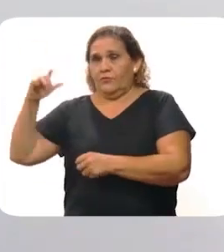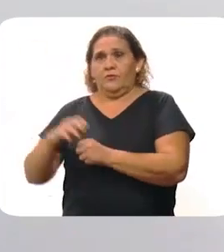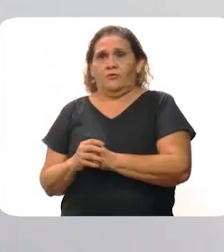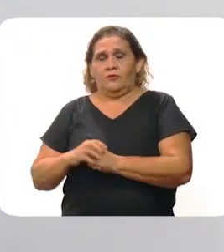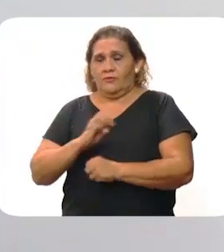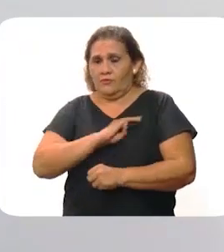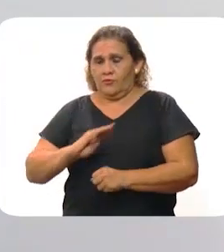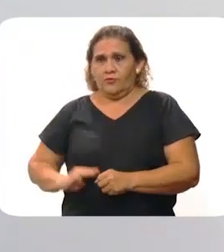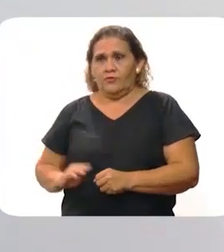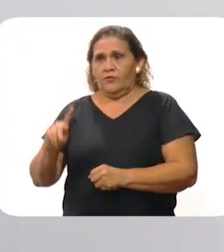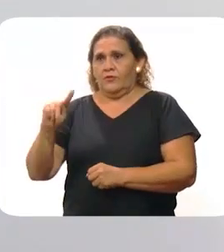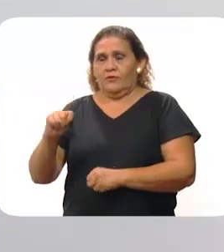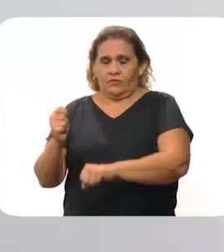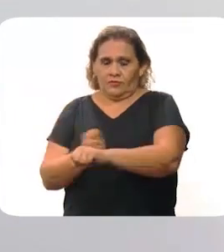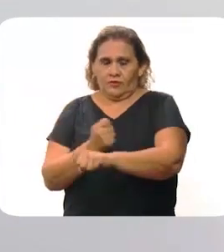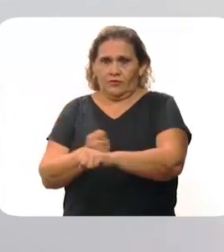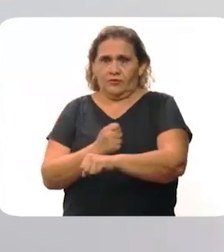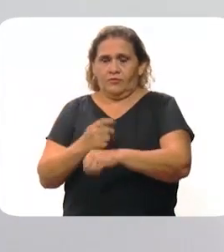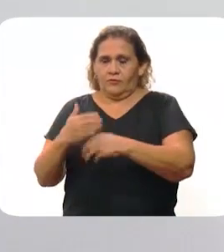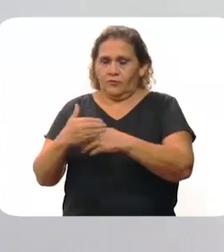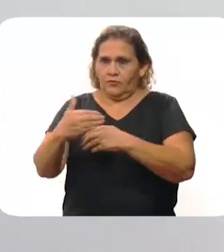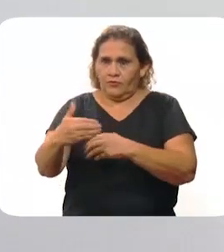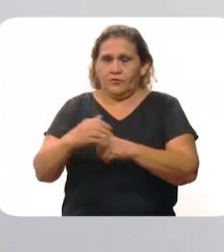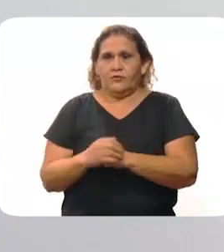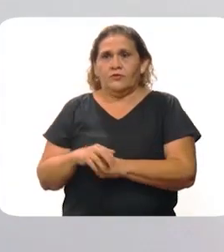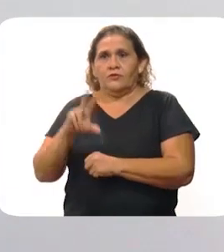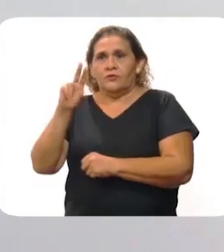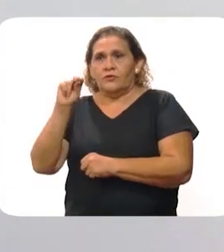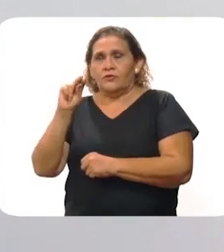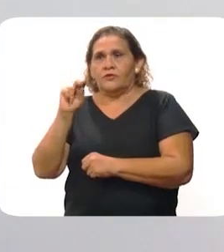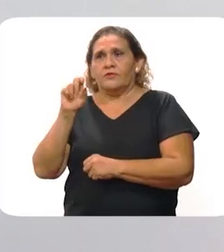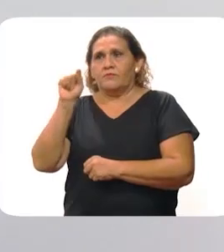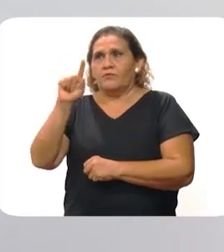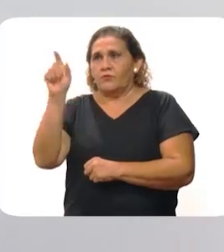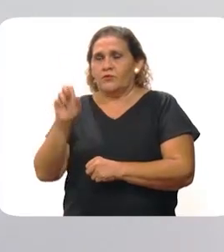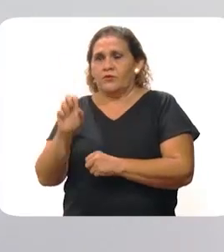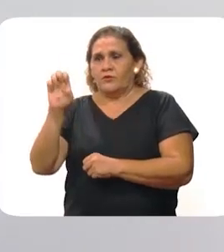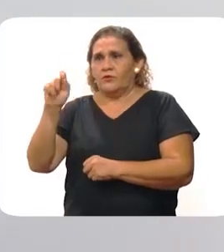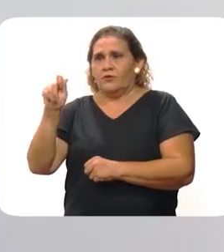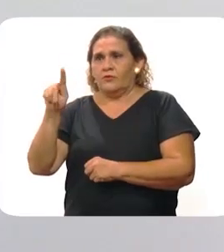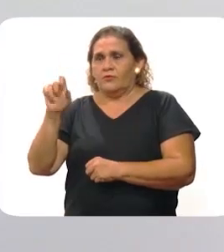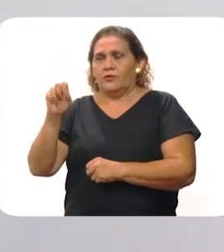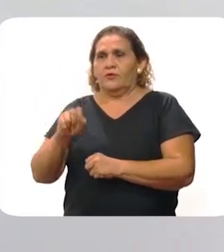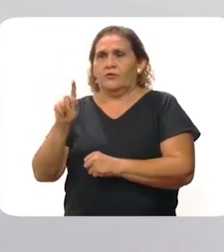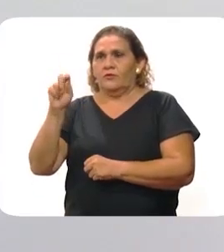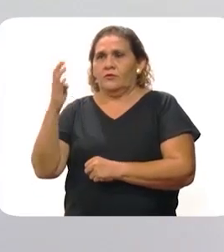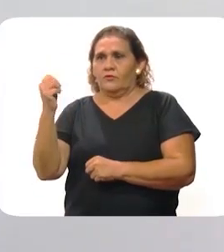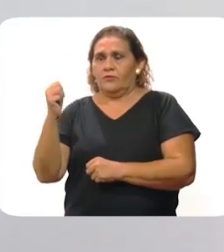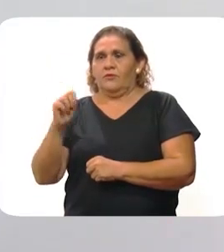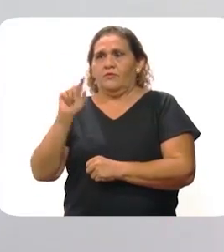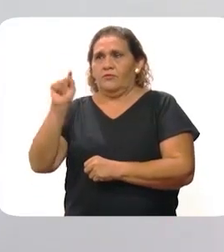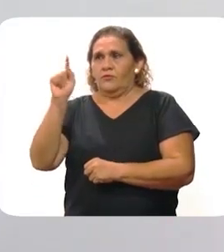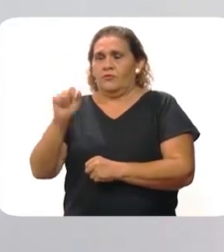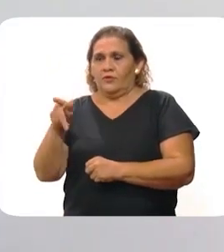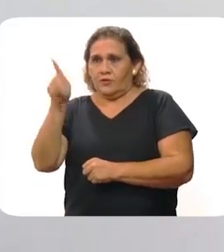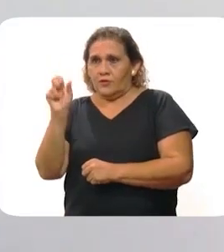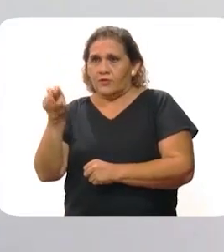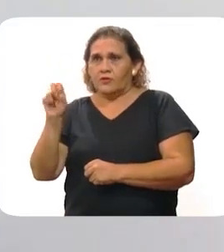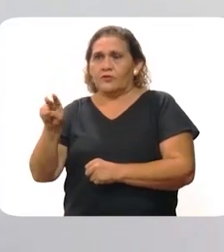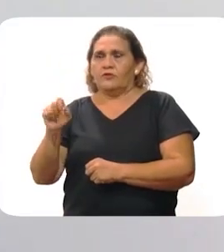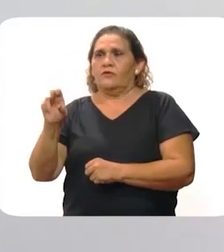en los municipios de Ticul, con un avance en la vacunación del 80%, Espita con 79% y Canacín